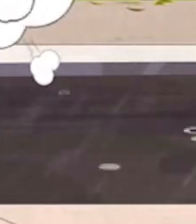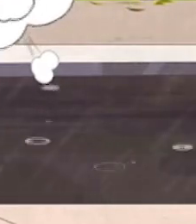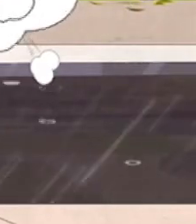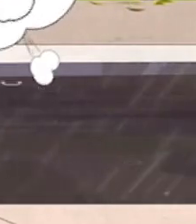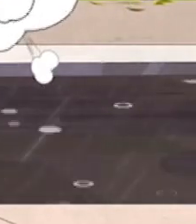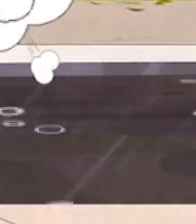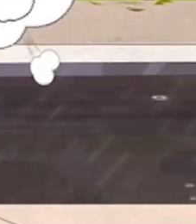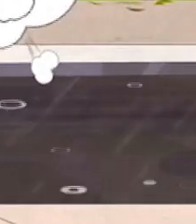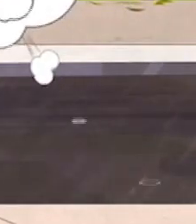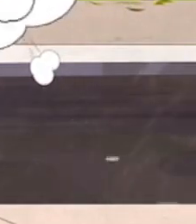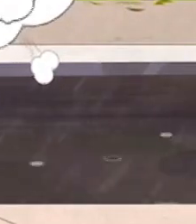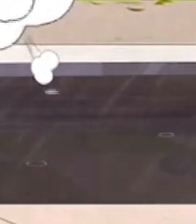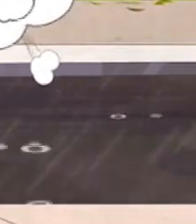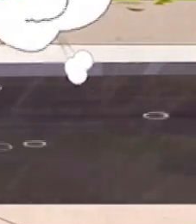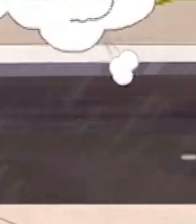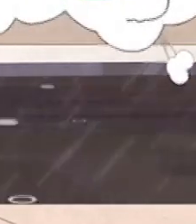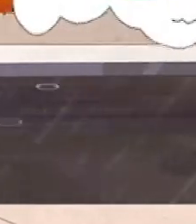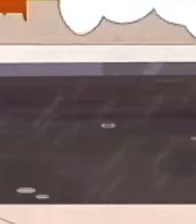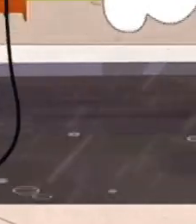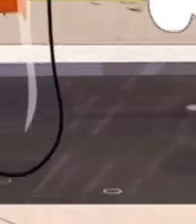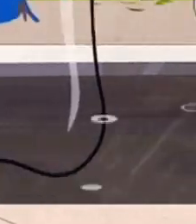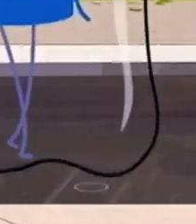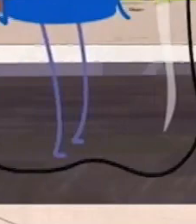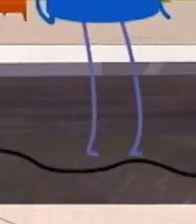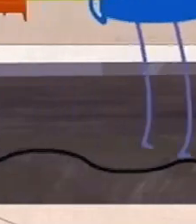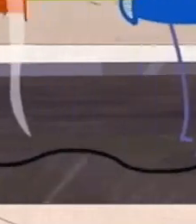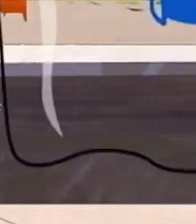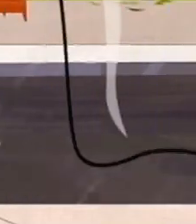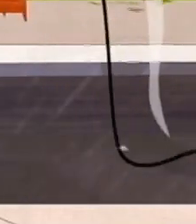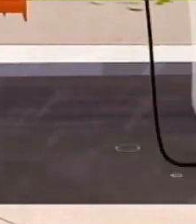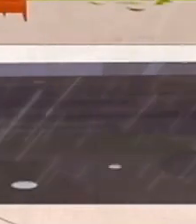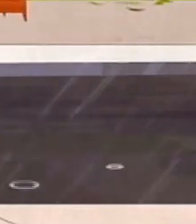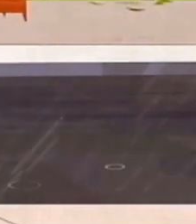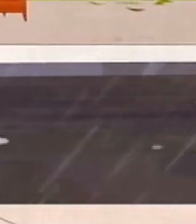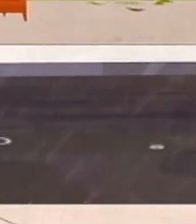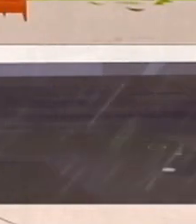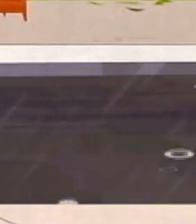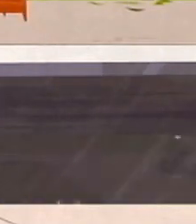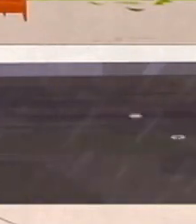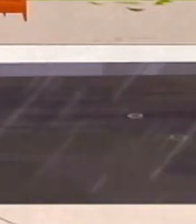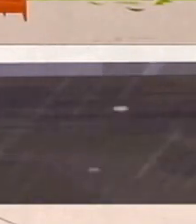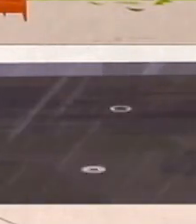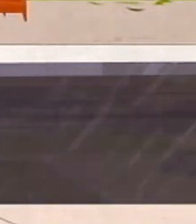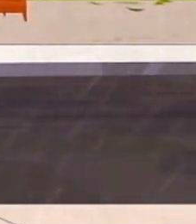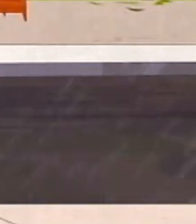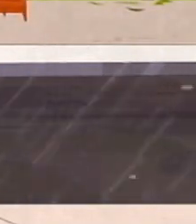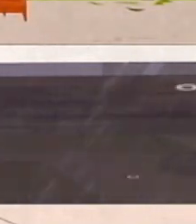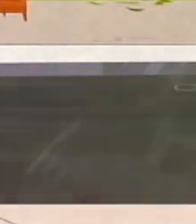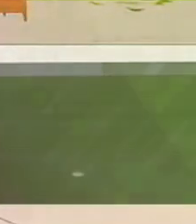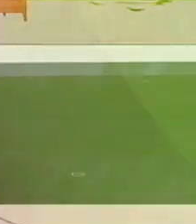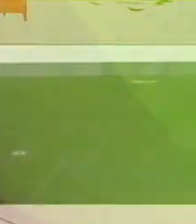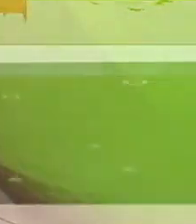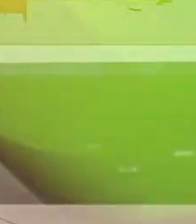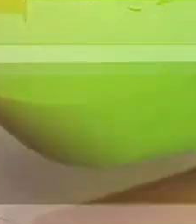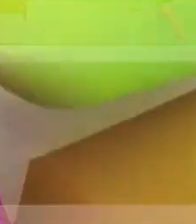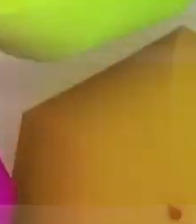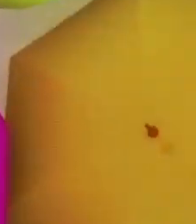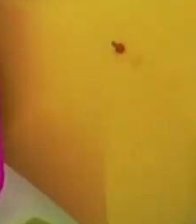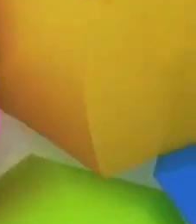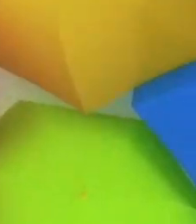la distancia física. Es mi responsabilidad protegerme y así cuidarnos entre